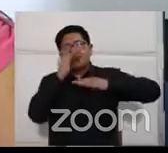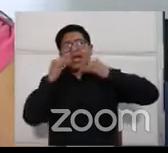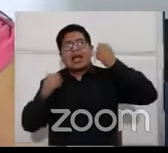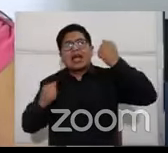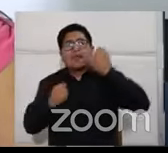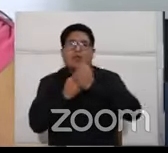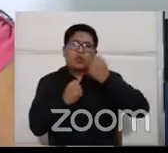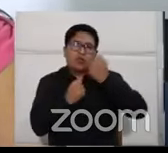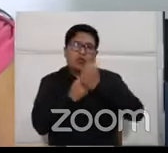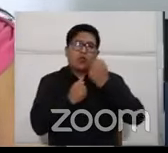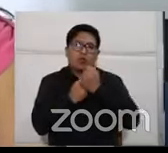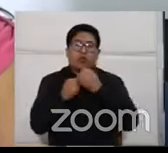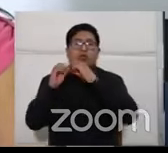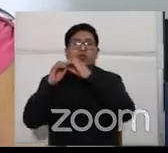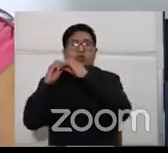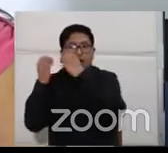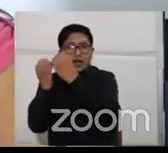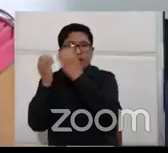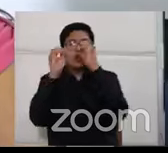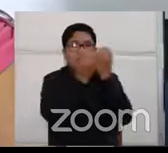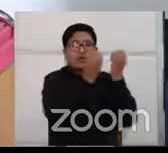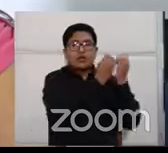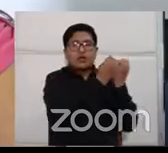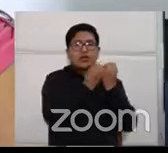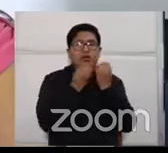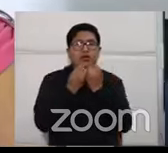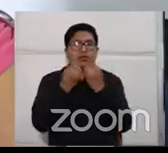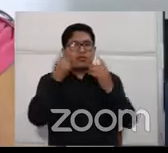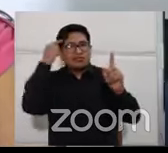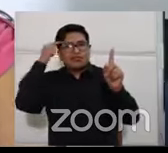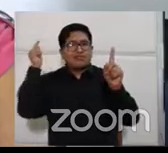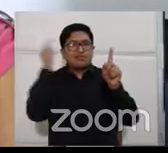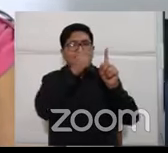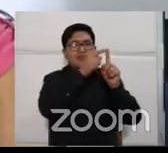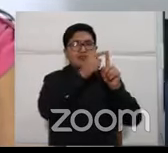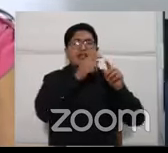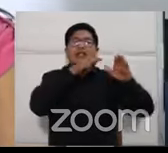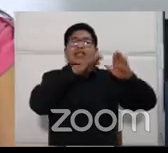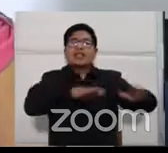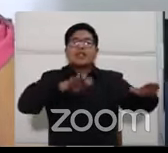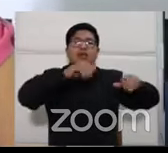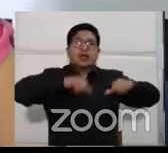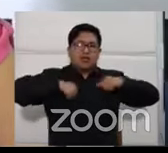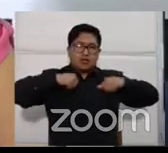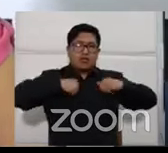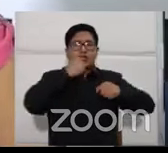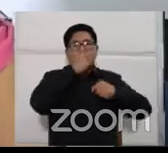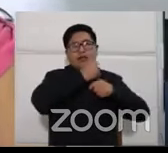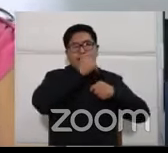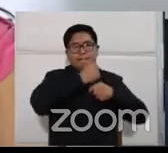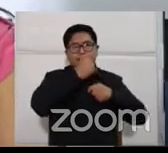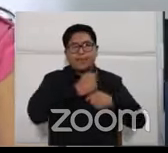organizaciones de sociedad civil hacia las trabajadoras las niñas y niños adolescentes trabajadores dentro de